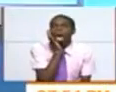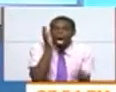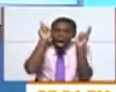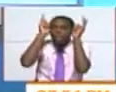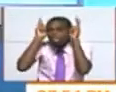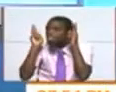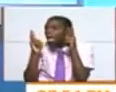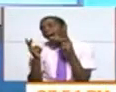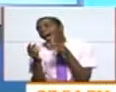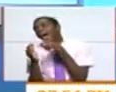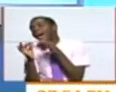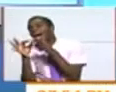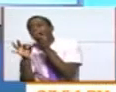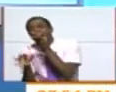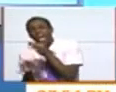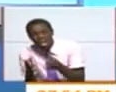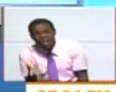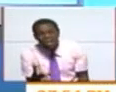país?